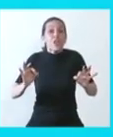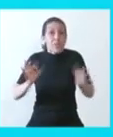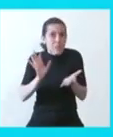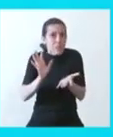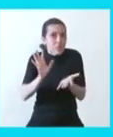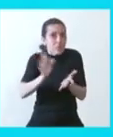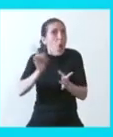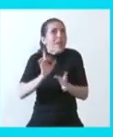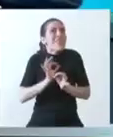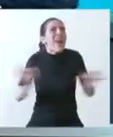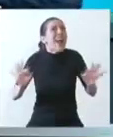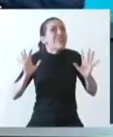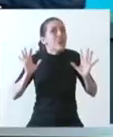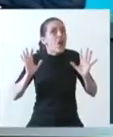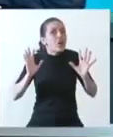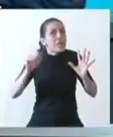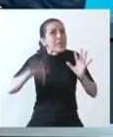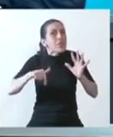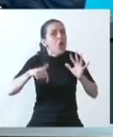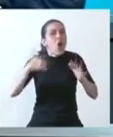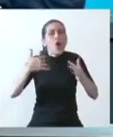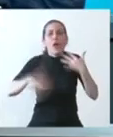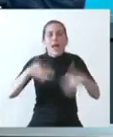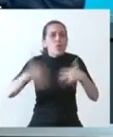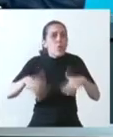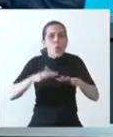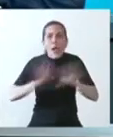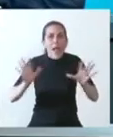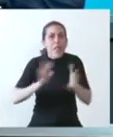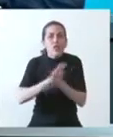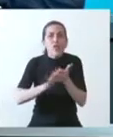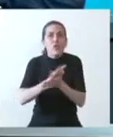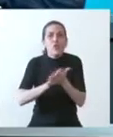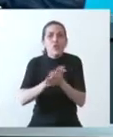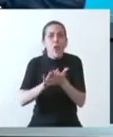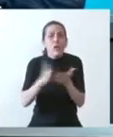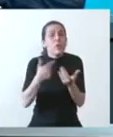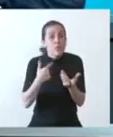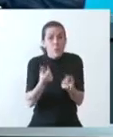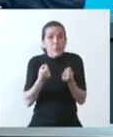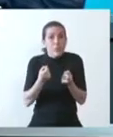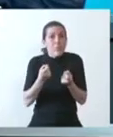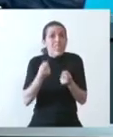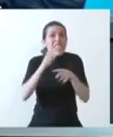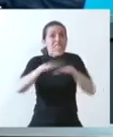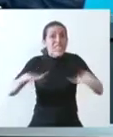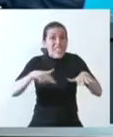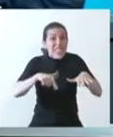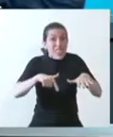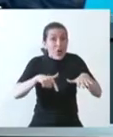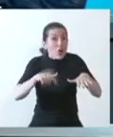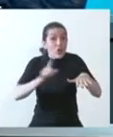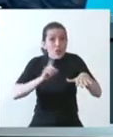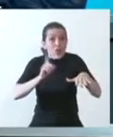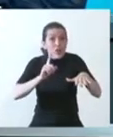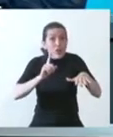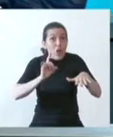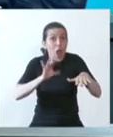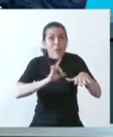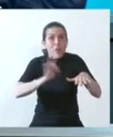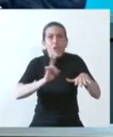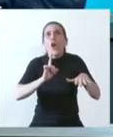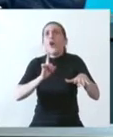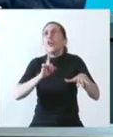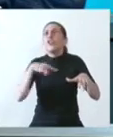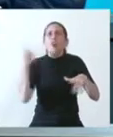entender. Estamos en una emergencia y necesitamos no solamente que los chicos, sino que todos los que puedan quedarse